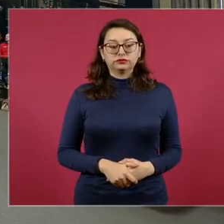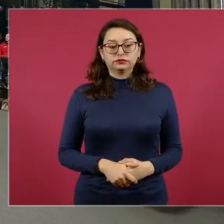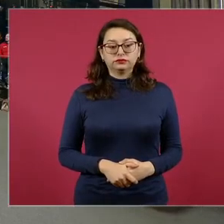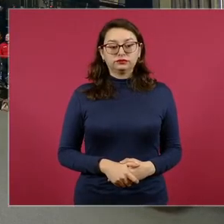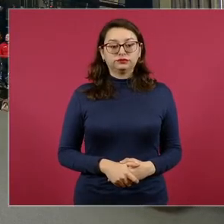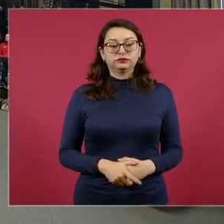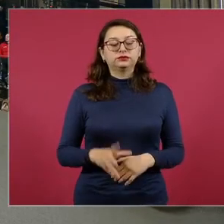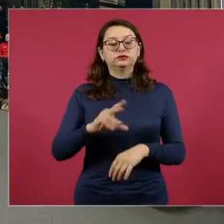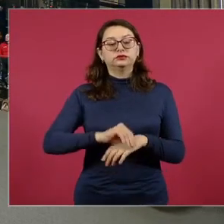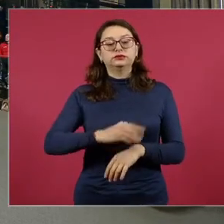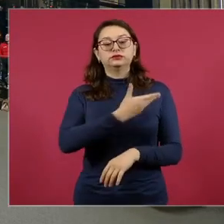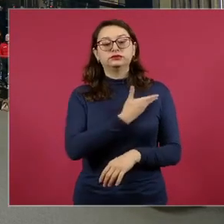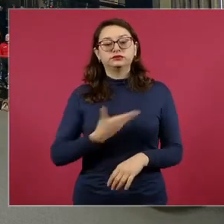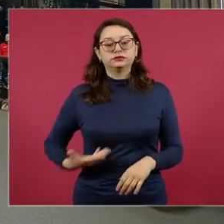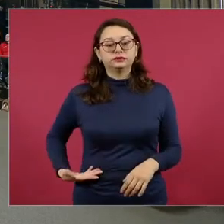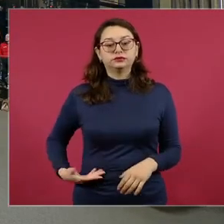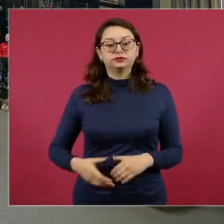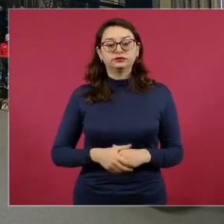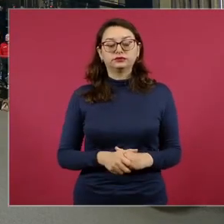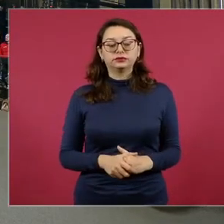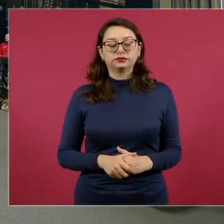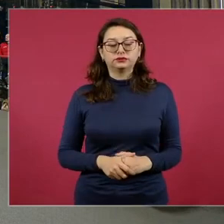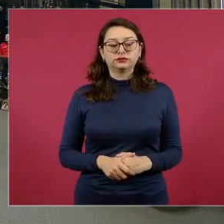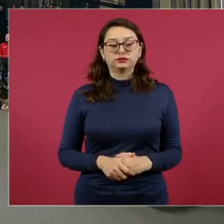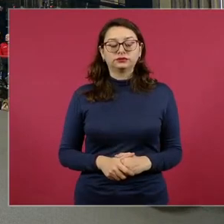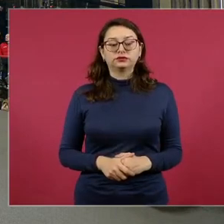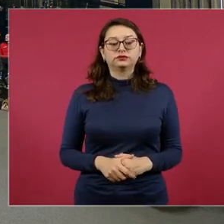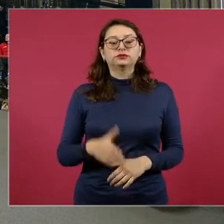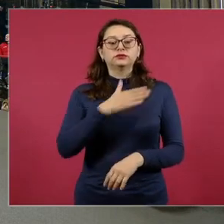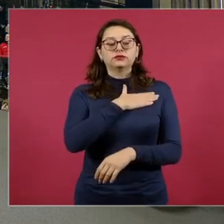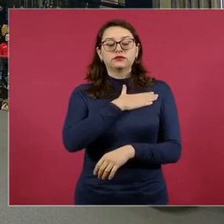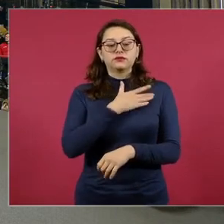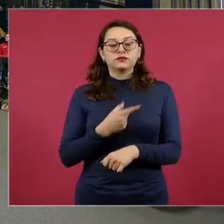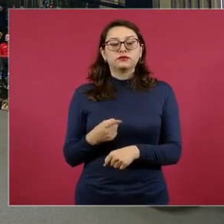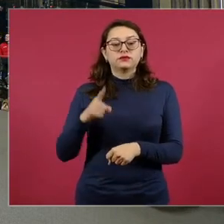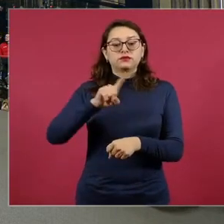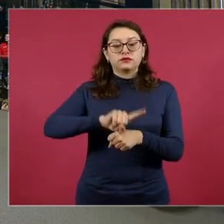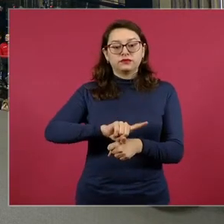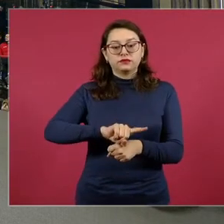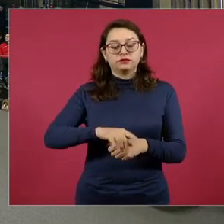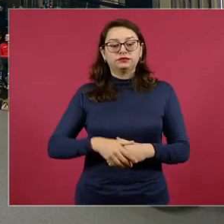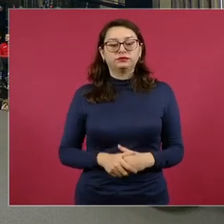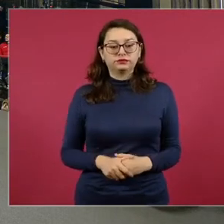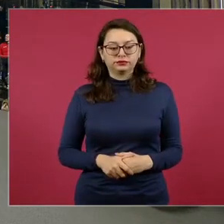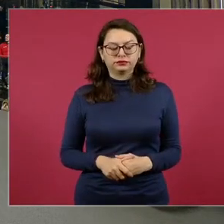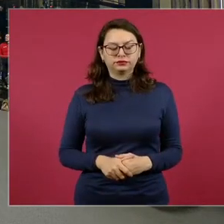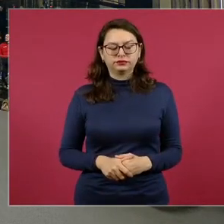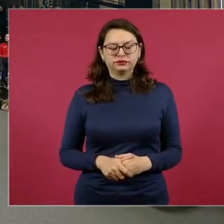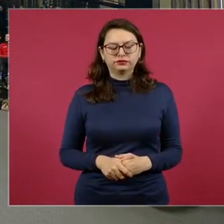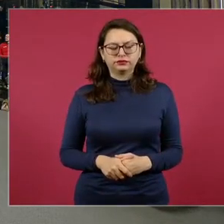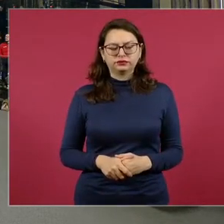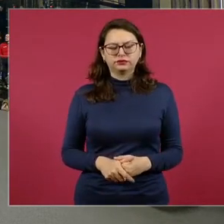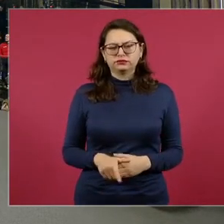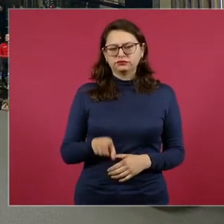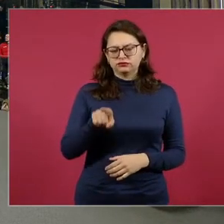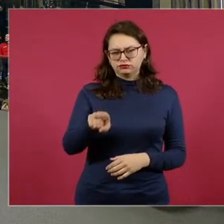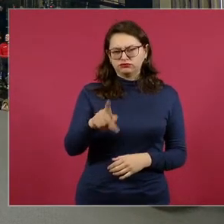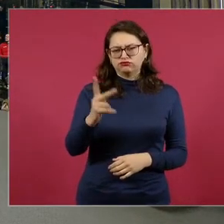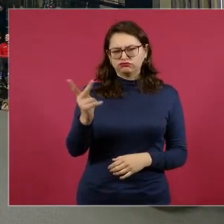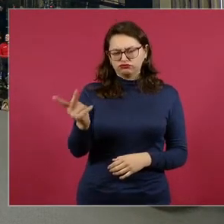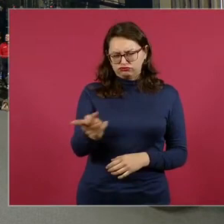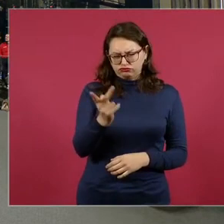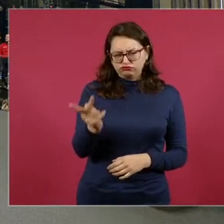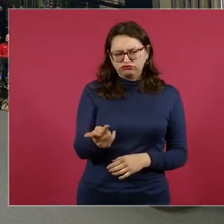Con su permiso, señor presidente. Muy buenos días. Con las preguntas que nos hizo el favor